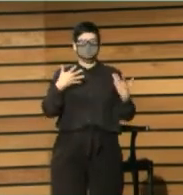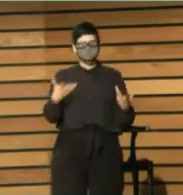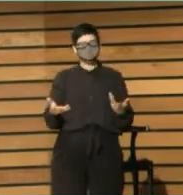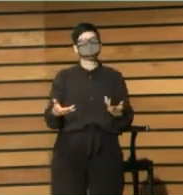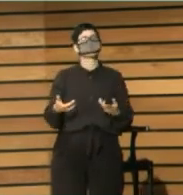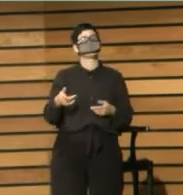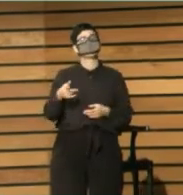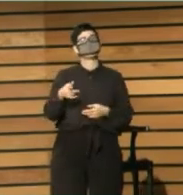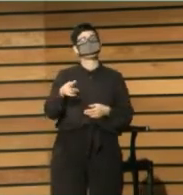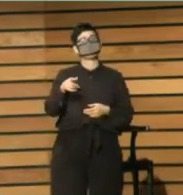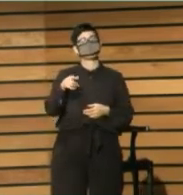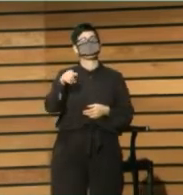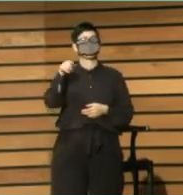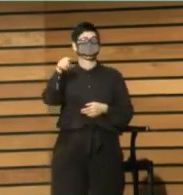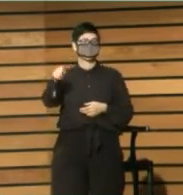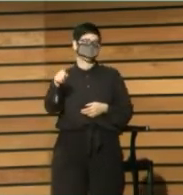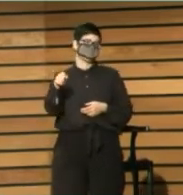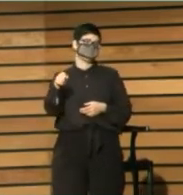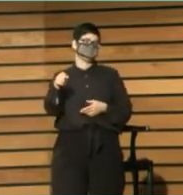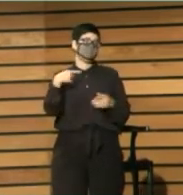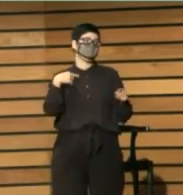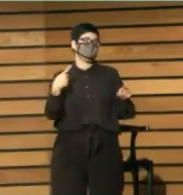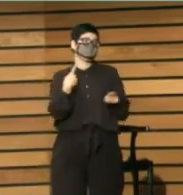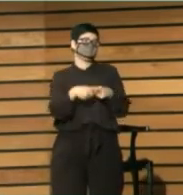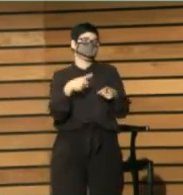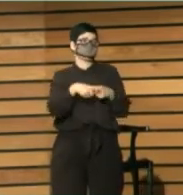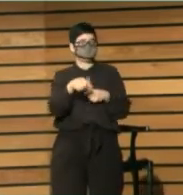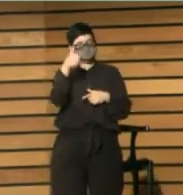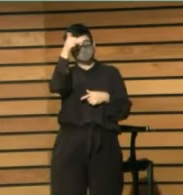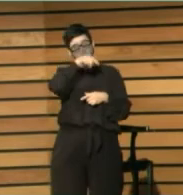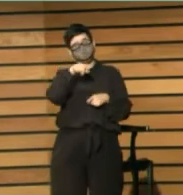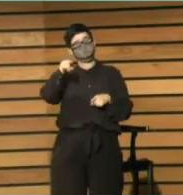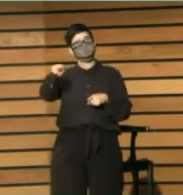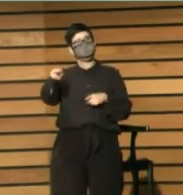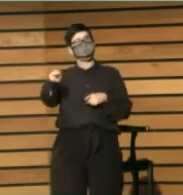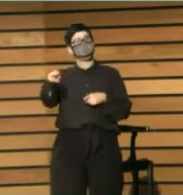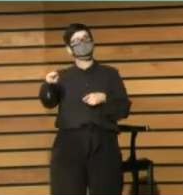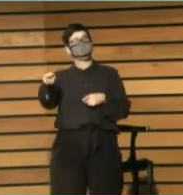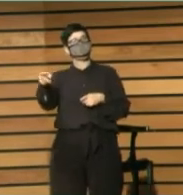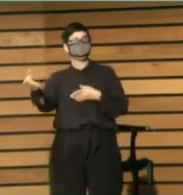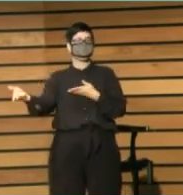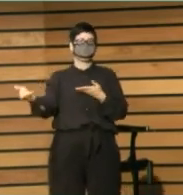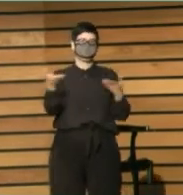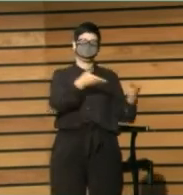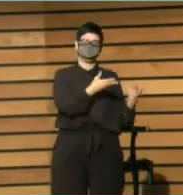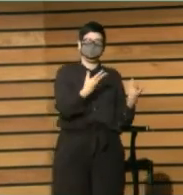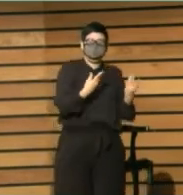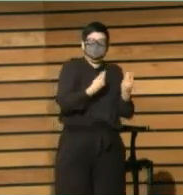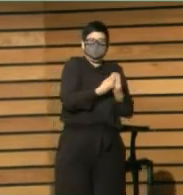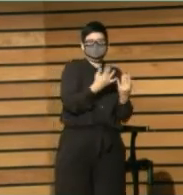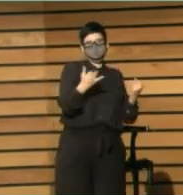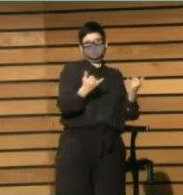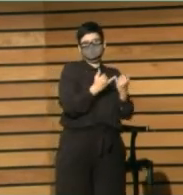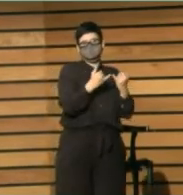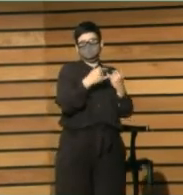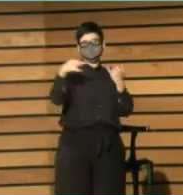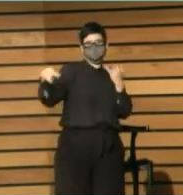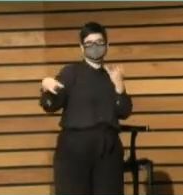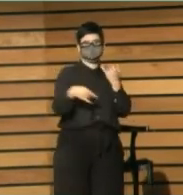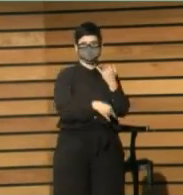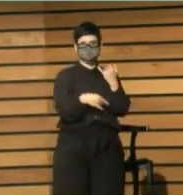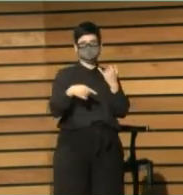llevaba a la casa donde vivo en el sur de Tenerife y donde